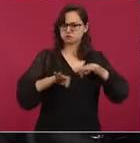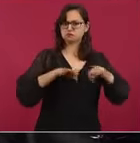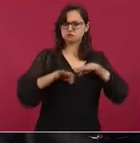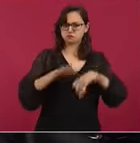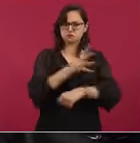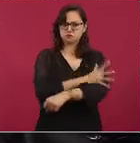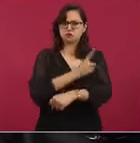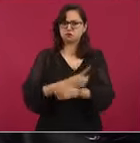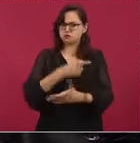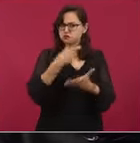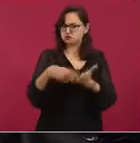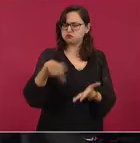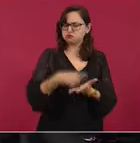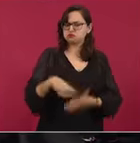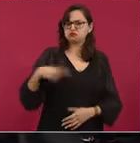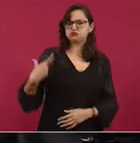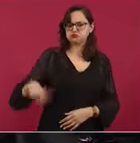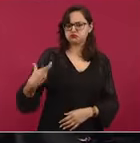honrado.